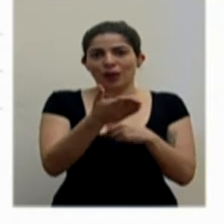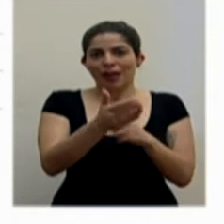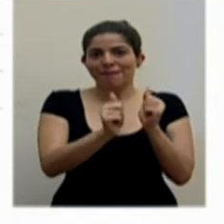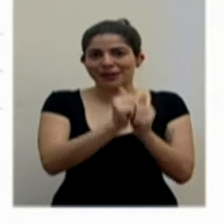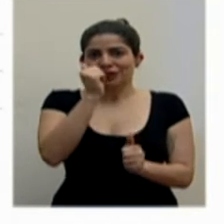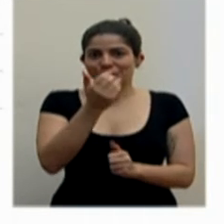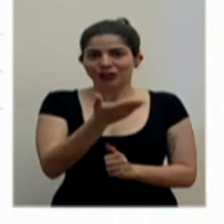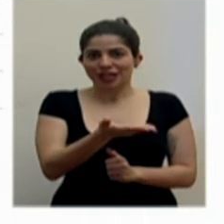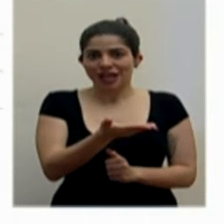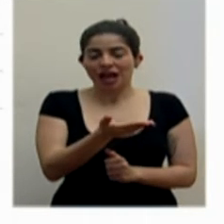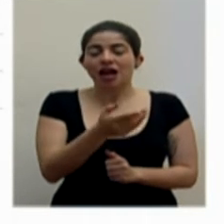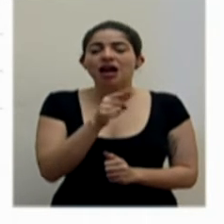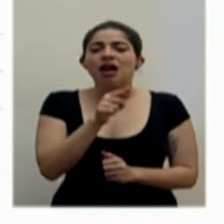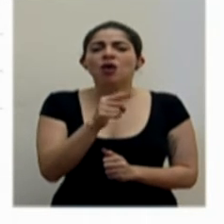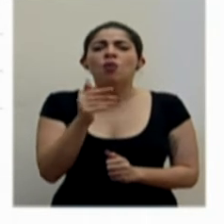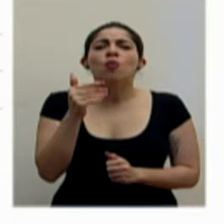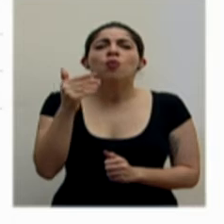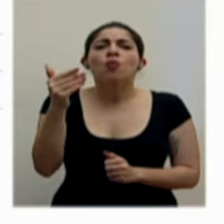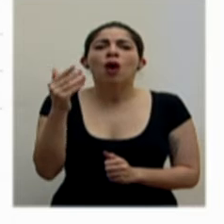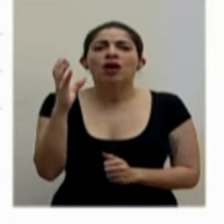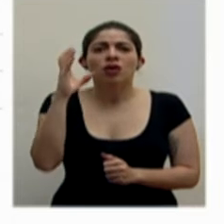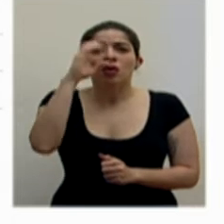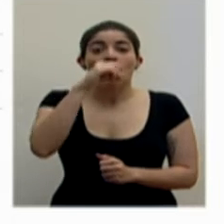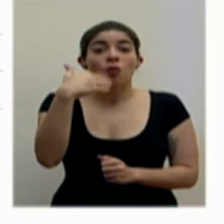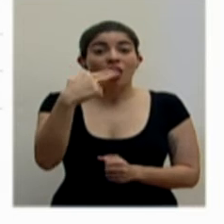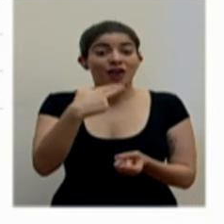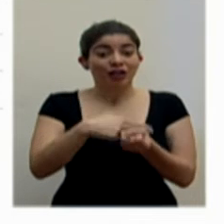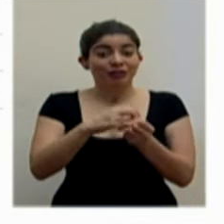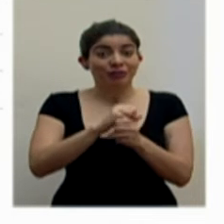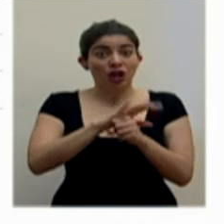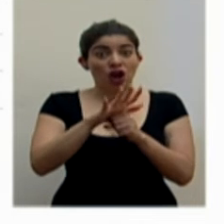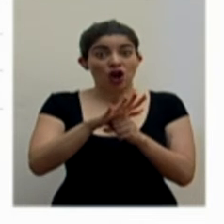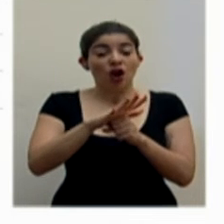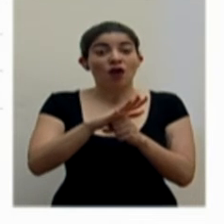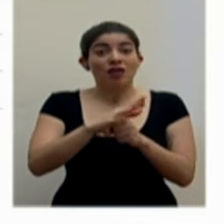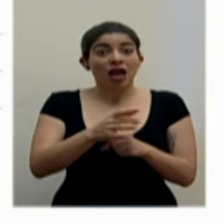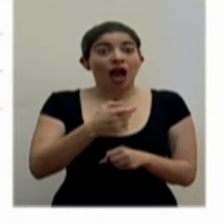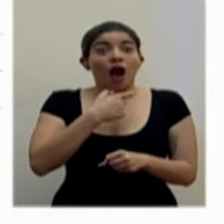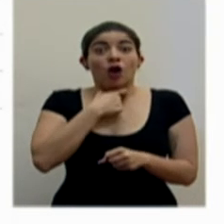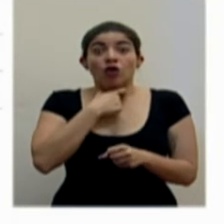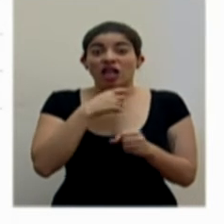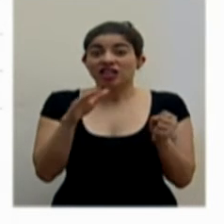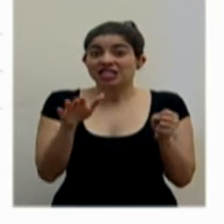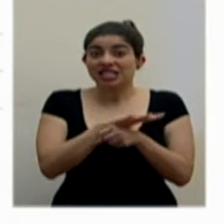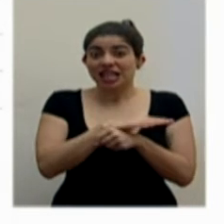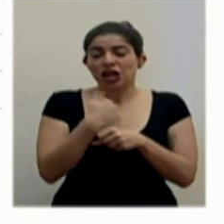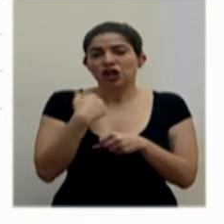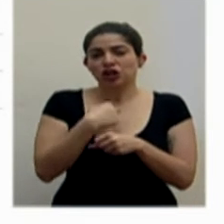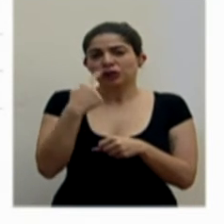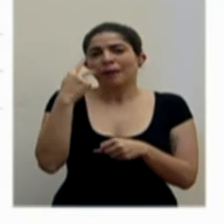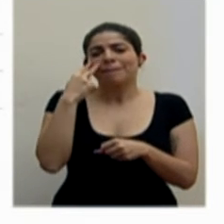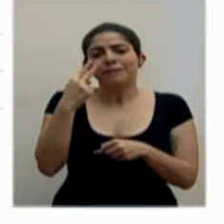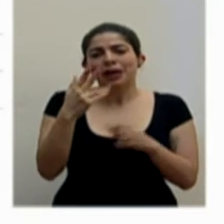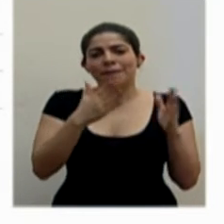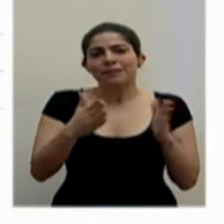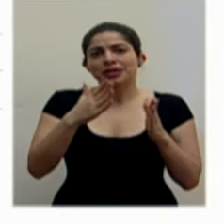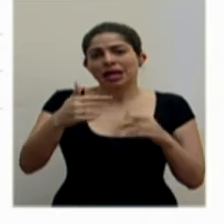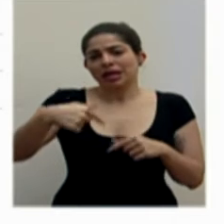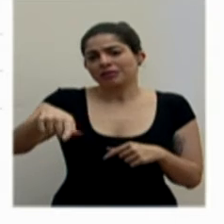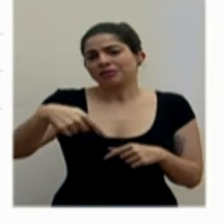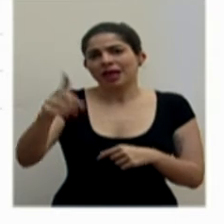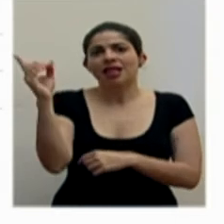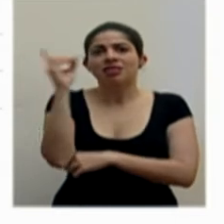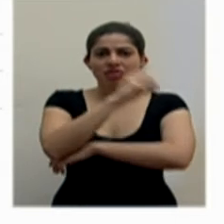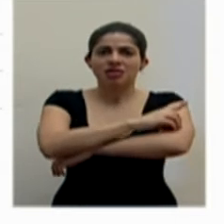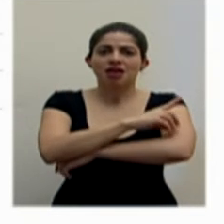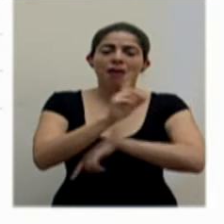ver el efecto de eso cuando se sature SEACO. O sea, en los próximos días, cuando prevemos que ya las camas de SEACO